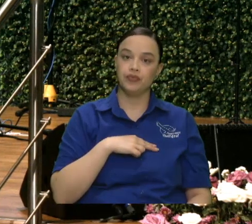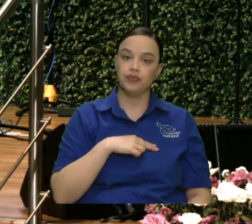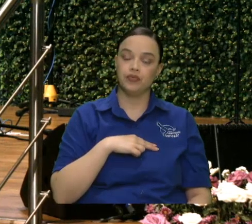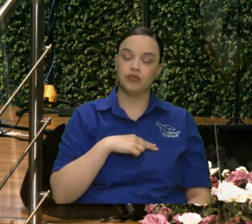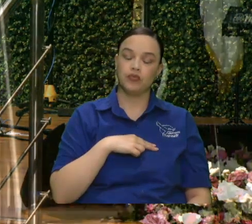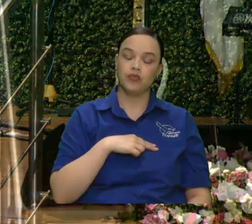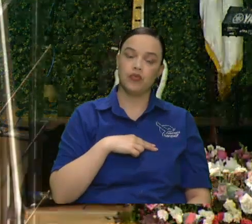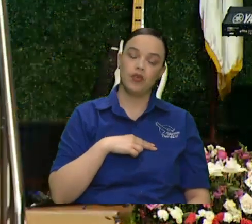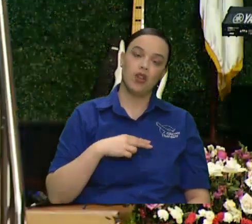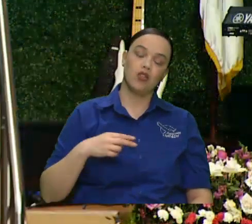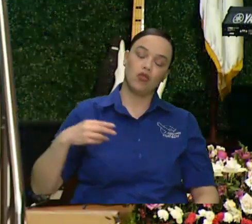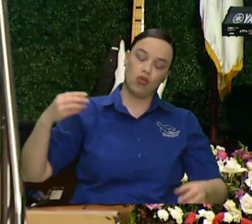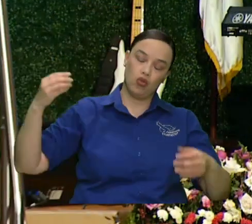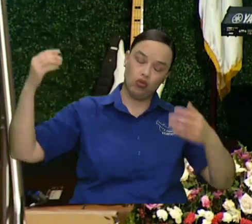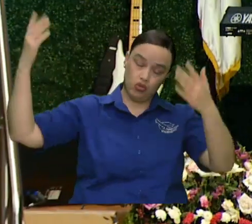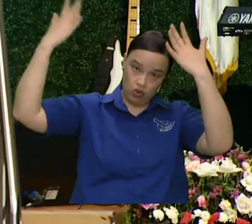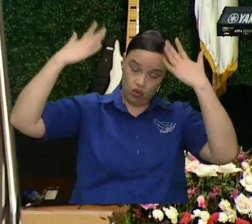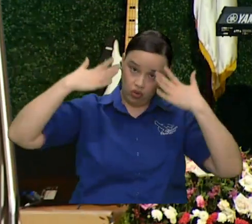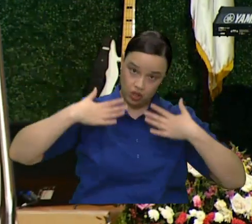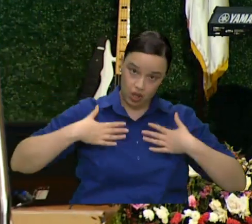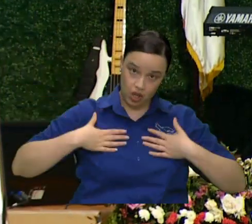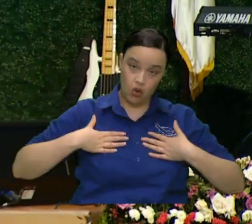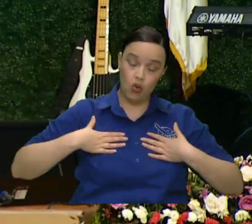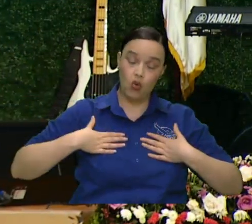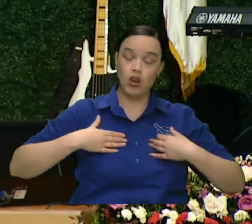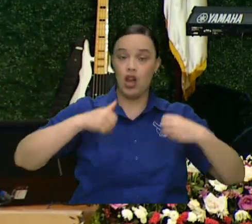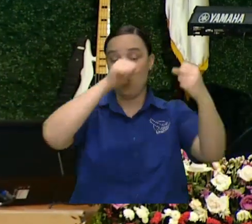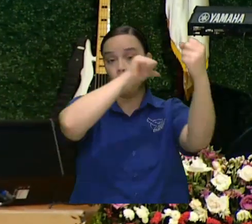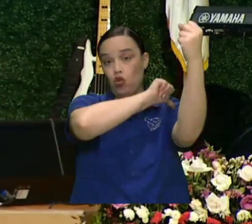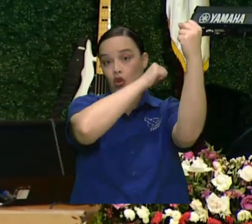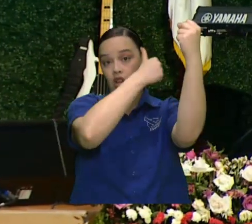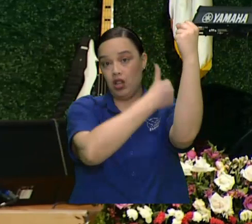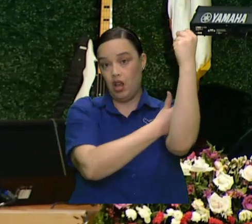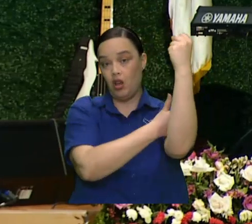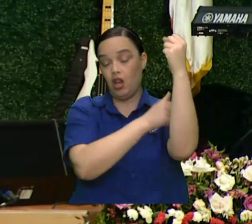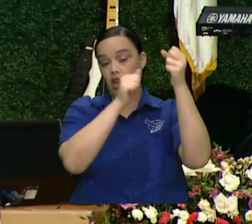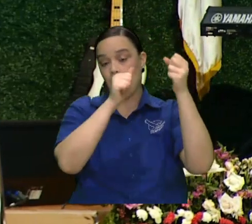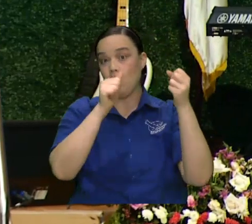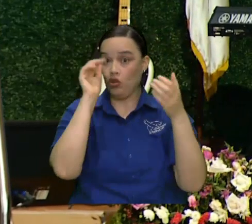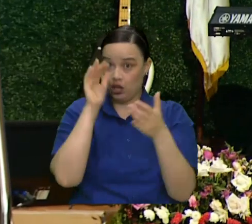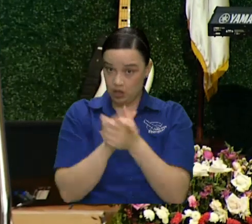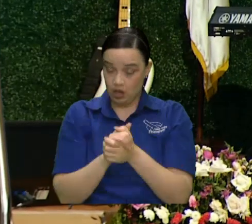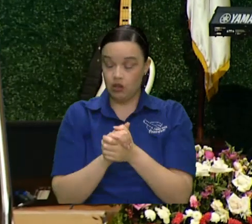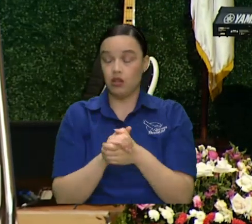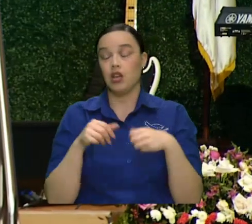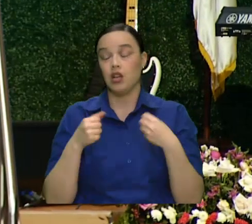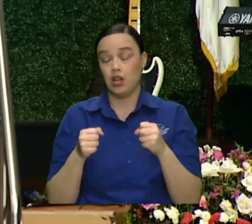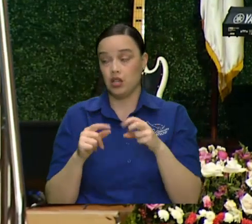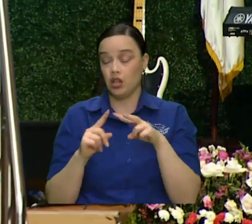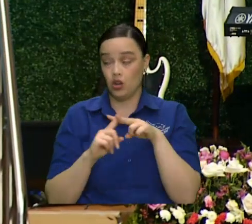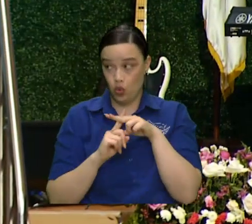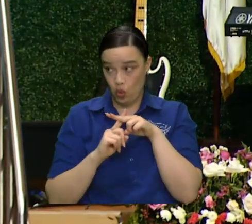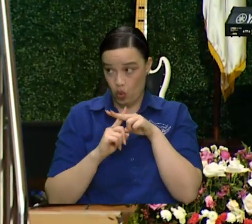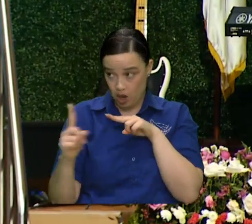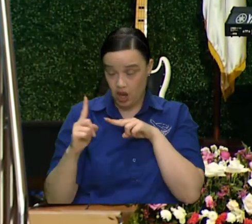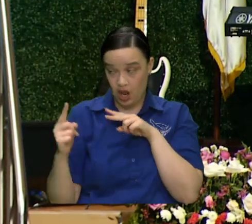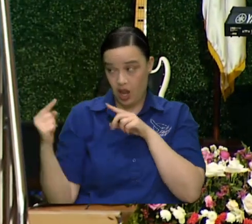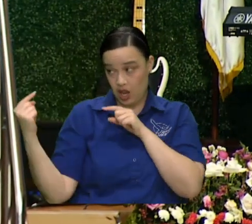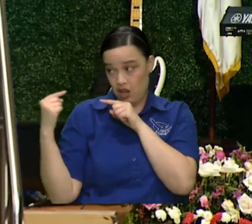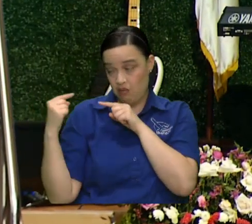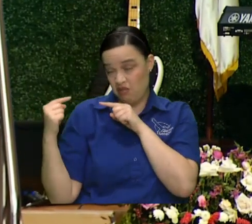con una autoridad cuando nos casamos para poder hacer huir a enemigos con los que antes ni contábamos